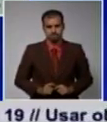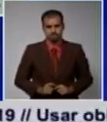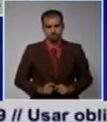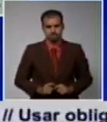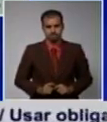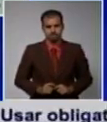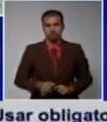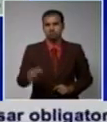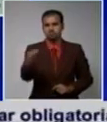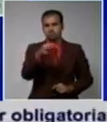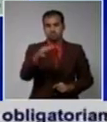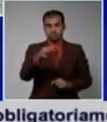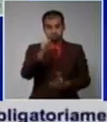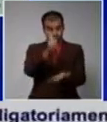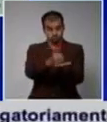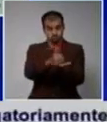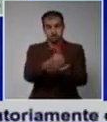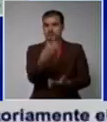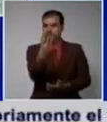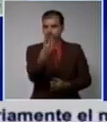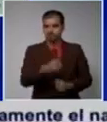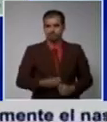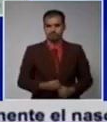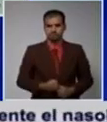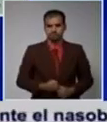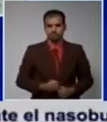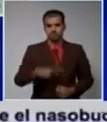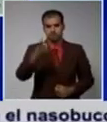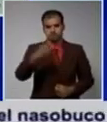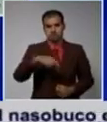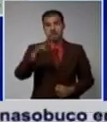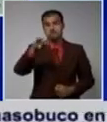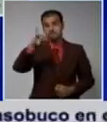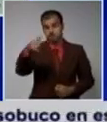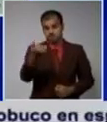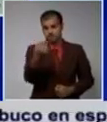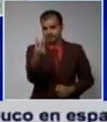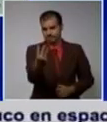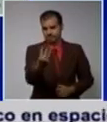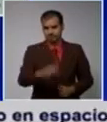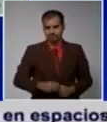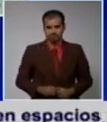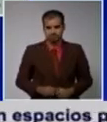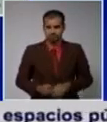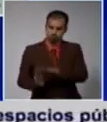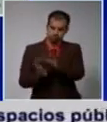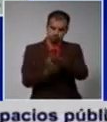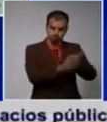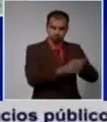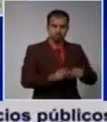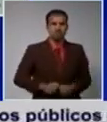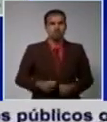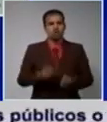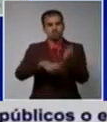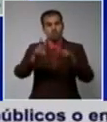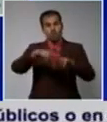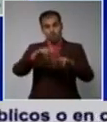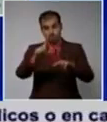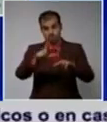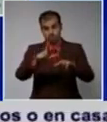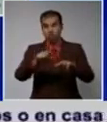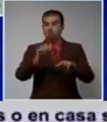Municipio de Las Tunas ayer con 3 autóctonos y Majibacoa con 3. Holguín confirma 4 casos,